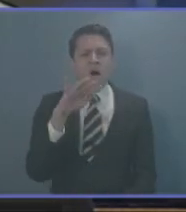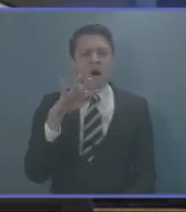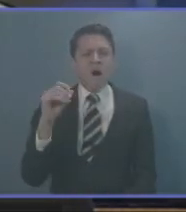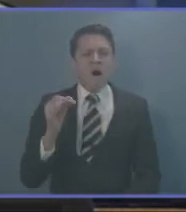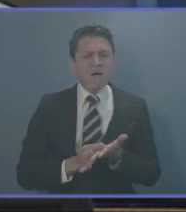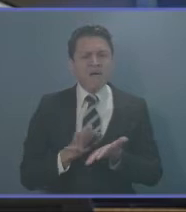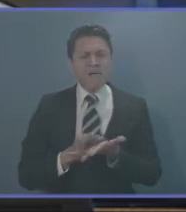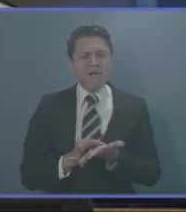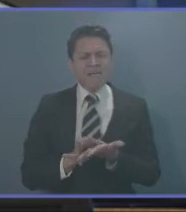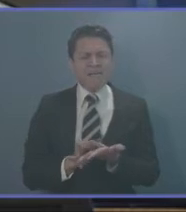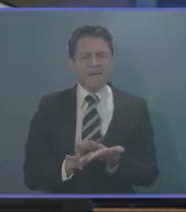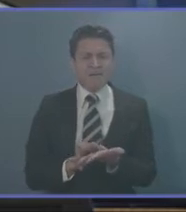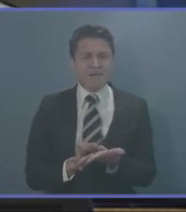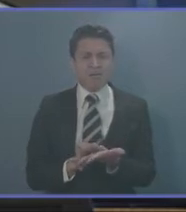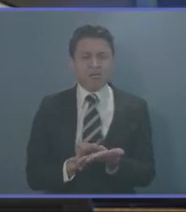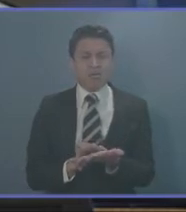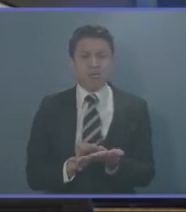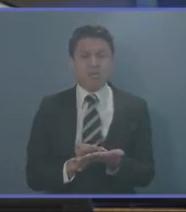centavos,